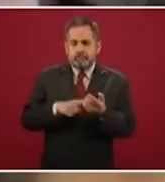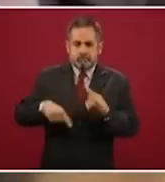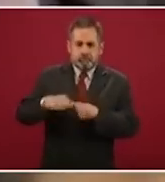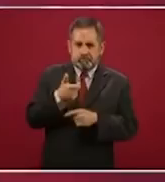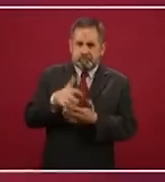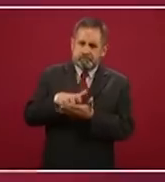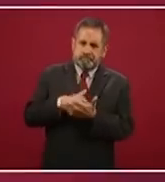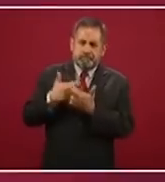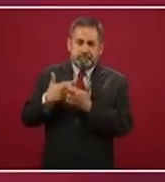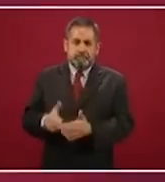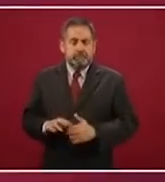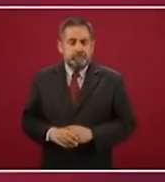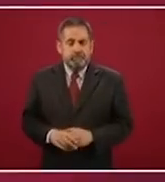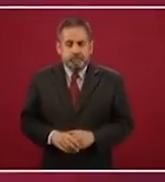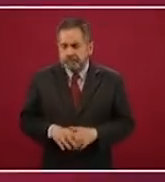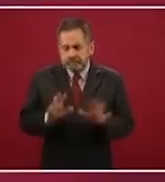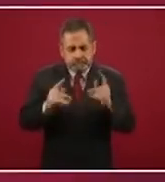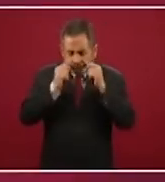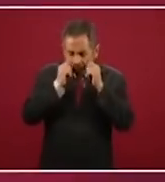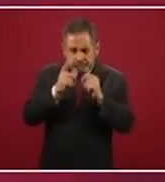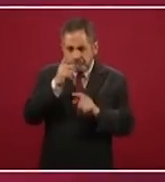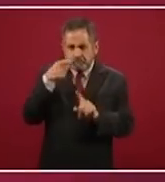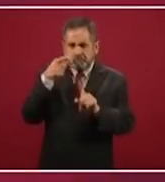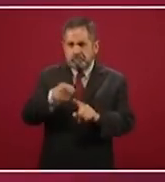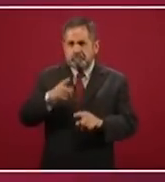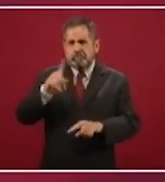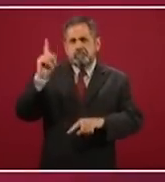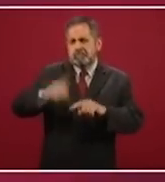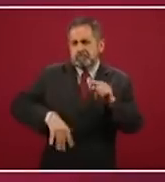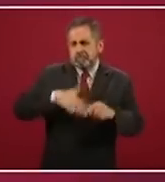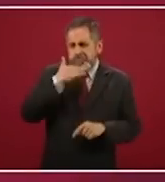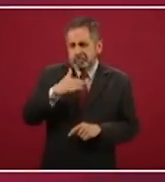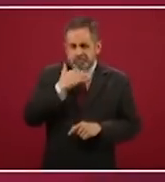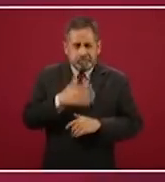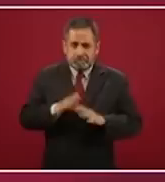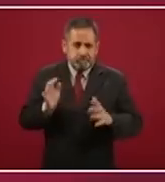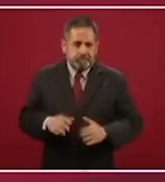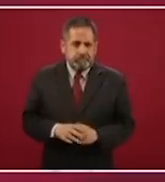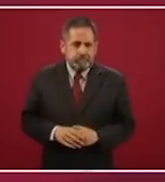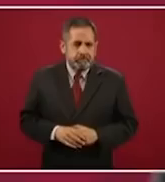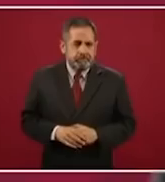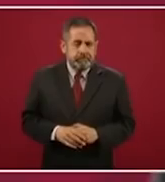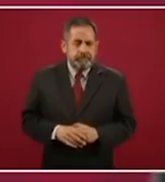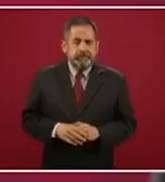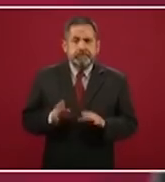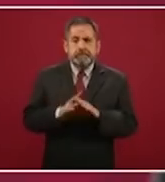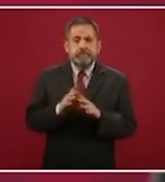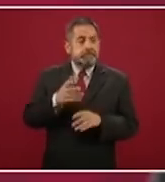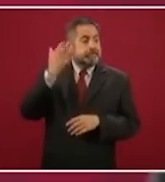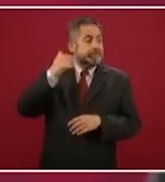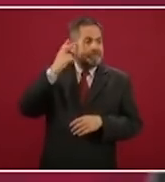ahorro? Pues lo más importante aquí es acabar con la corrupción. La verificación se